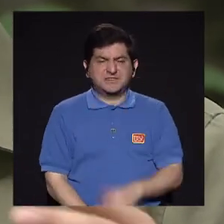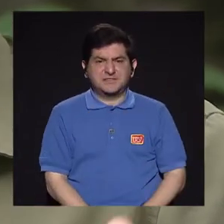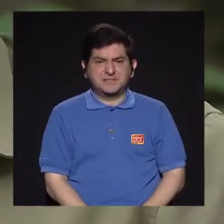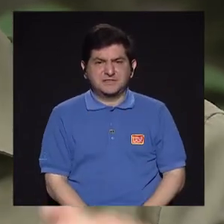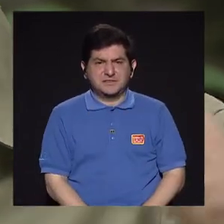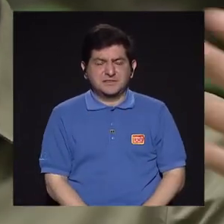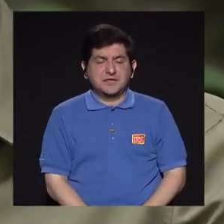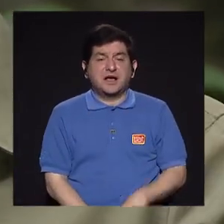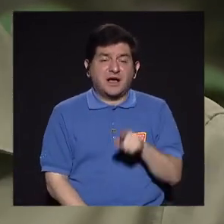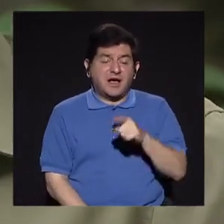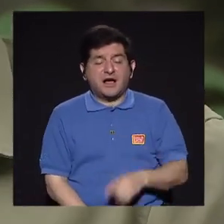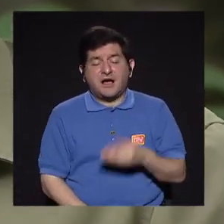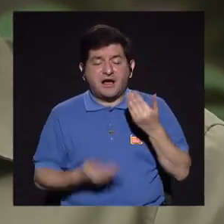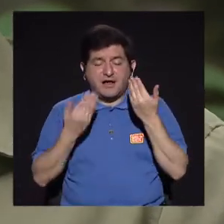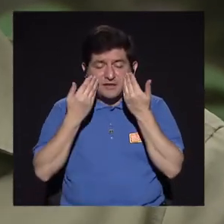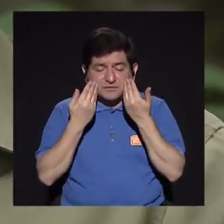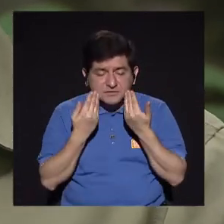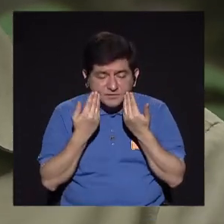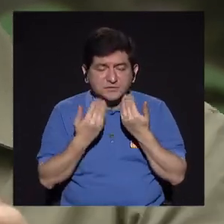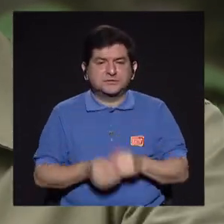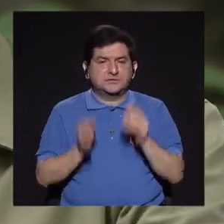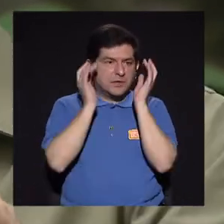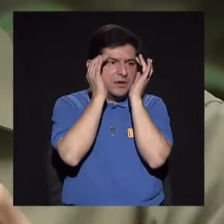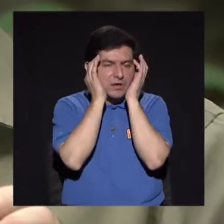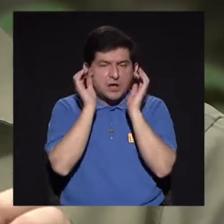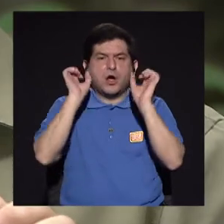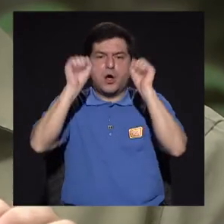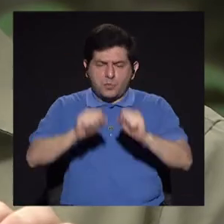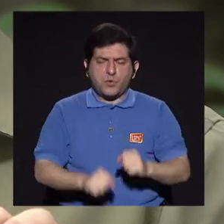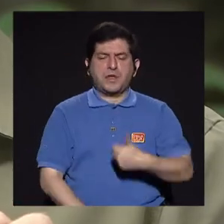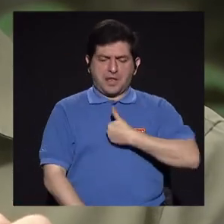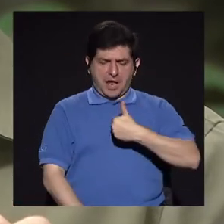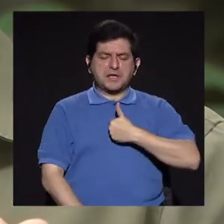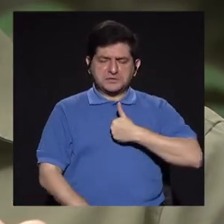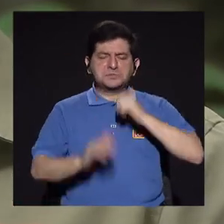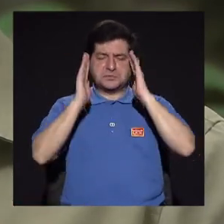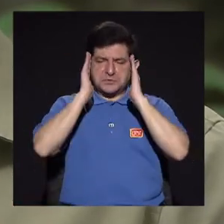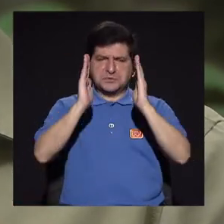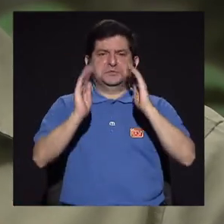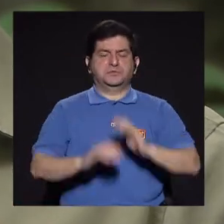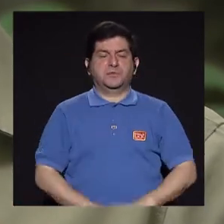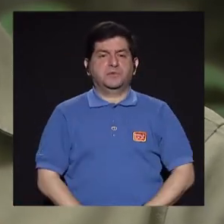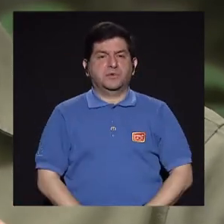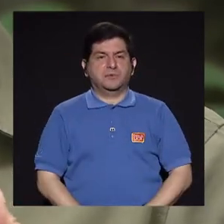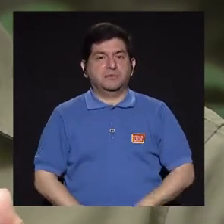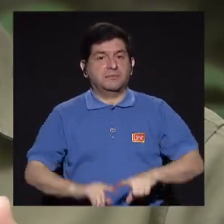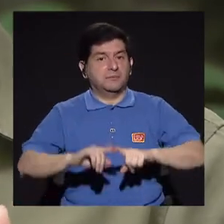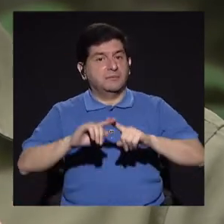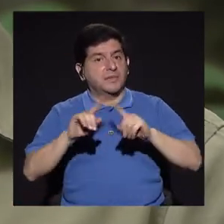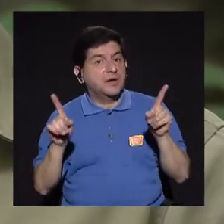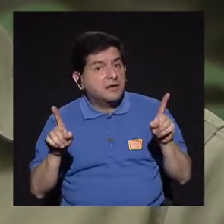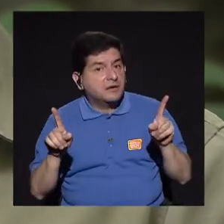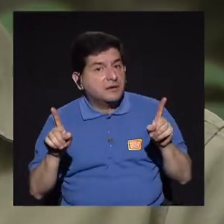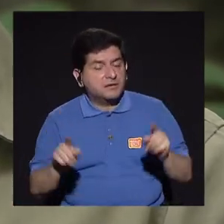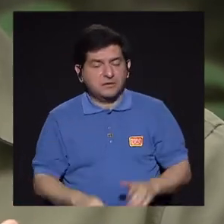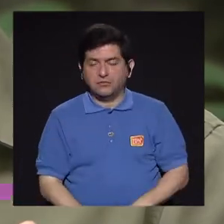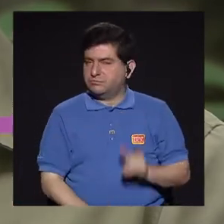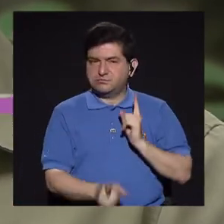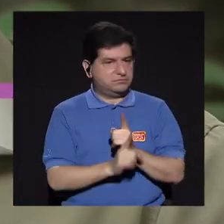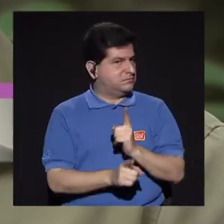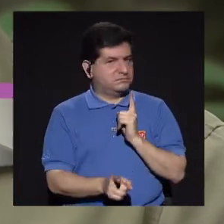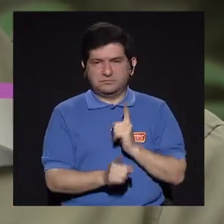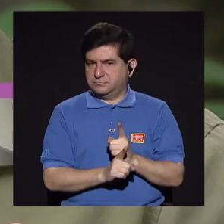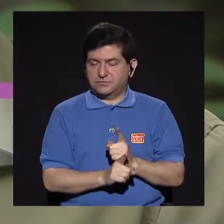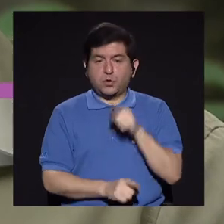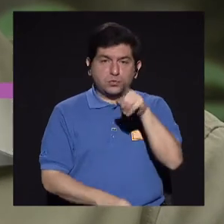la tristeza, la ansiedad. Eso usted lo puede autotratar, ¿ya? Ahora, lo incorrecto